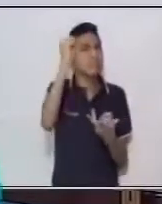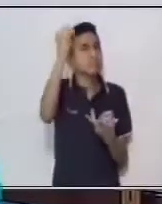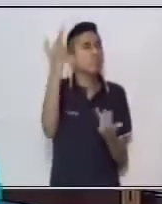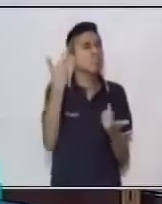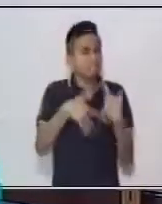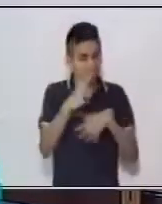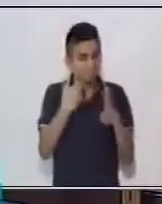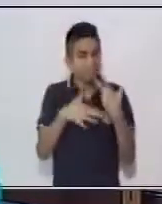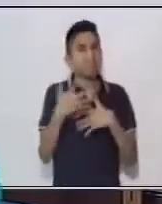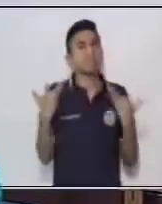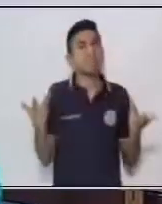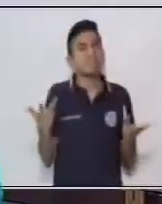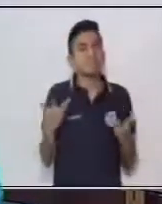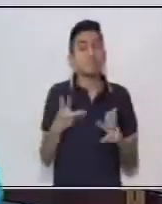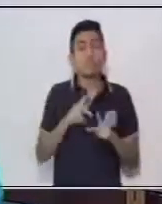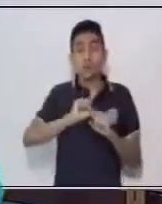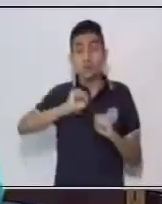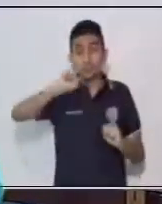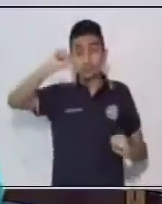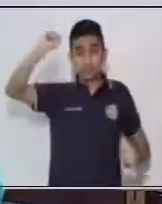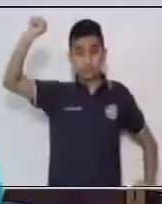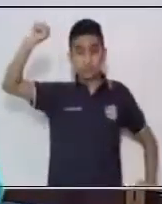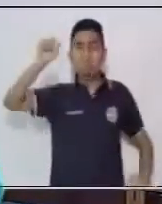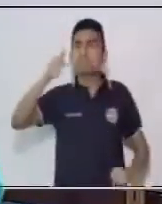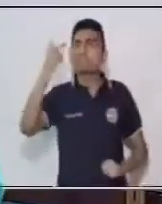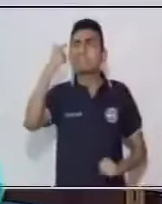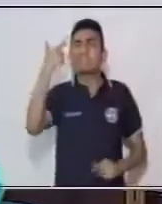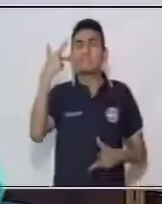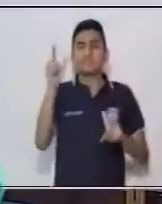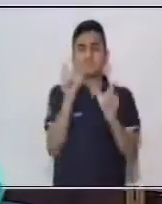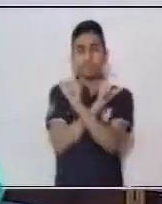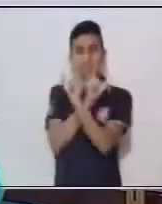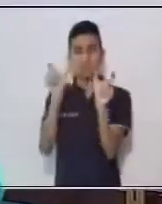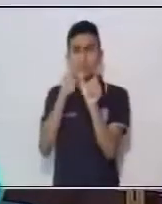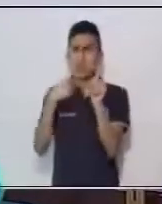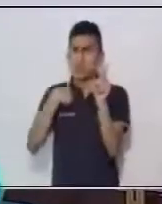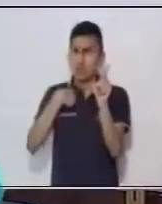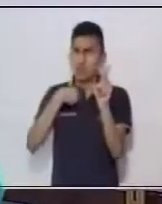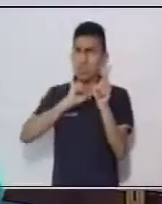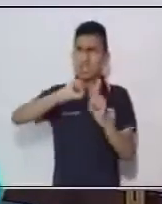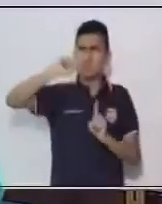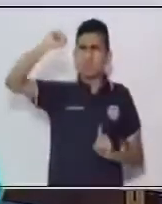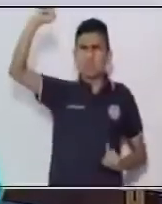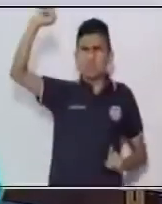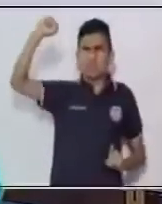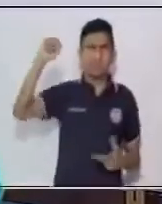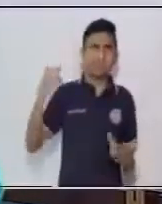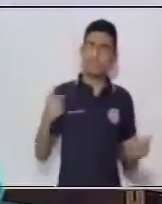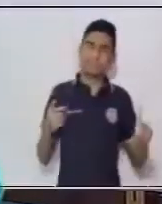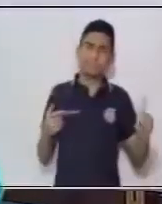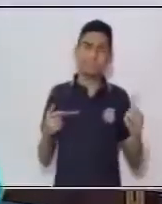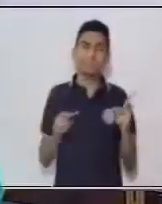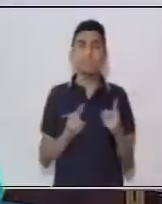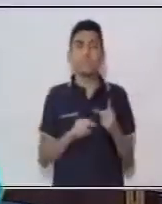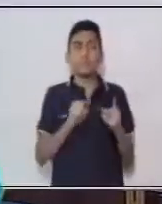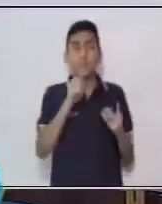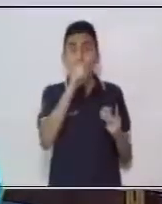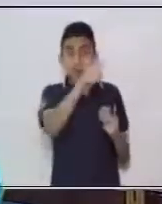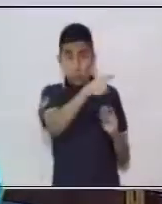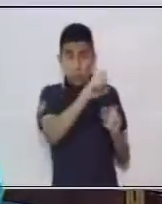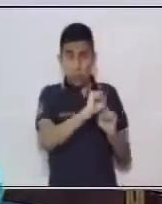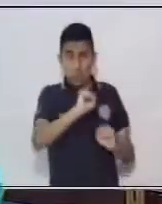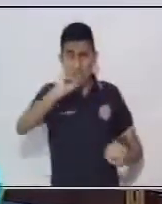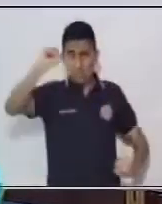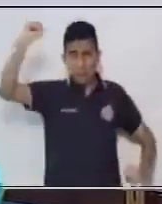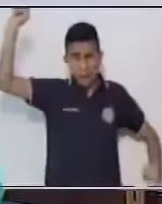Despertó. Tratémoslo de conjugar con yo. Yo despertó. No tiene sentido. Tú despertó.